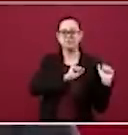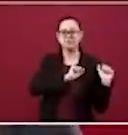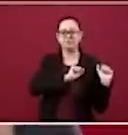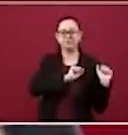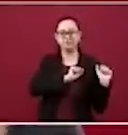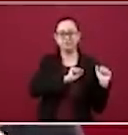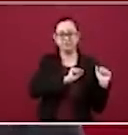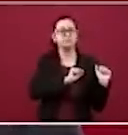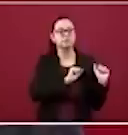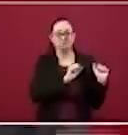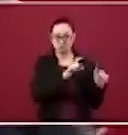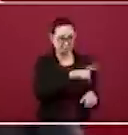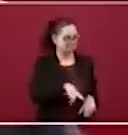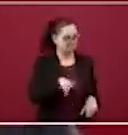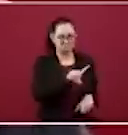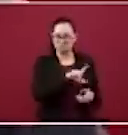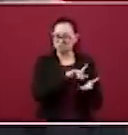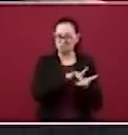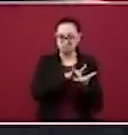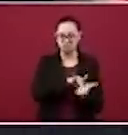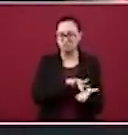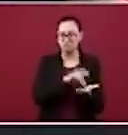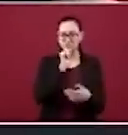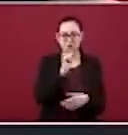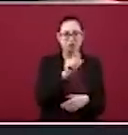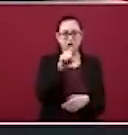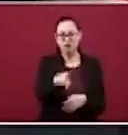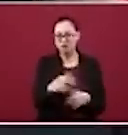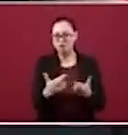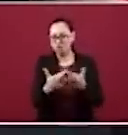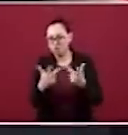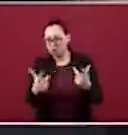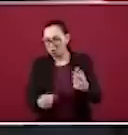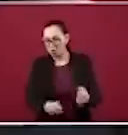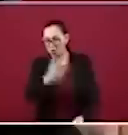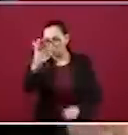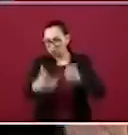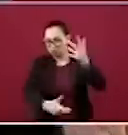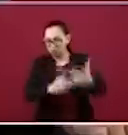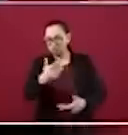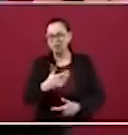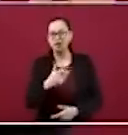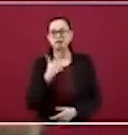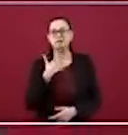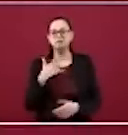Ya no tienen el apoyo de la gente, porque han habido fugas en Hidalgo,